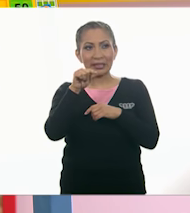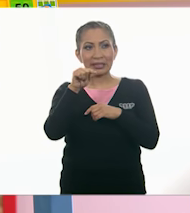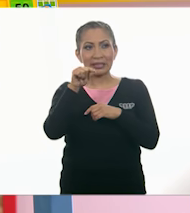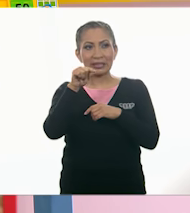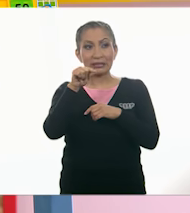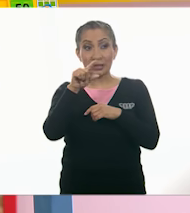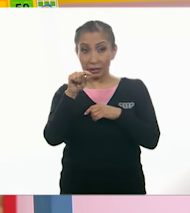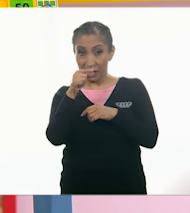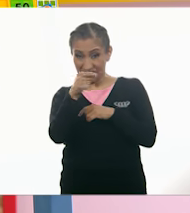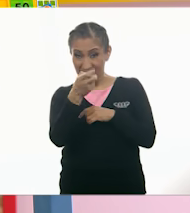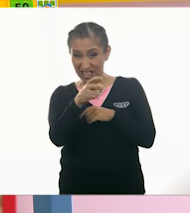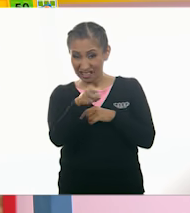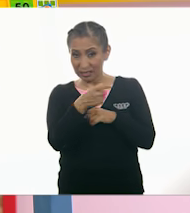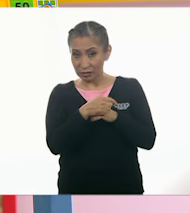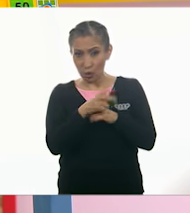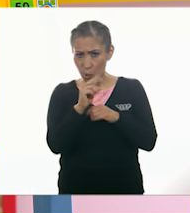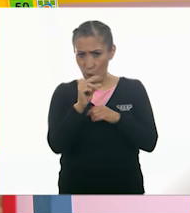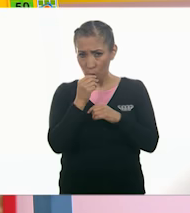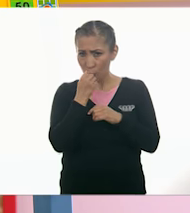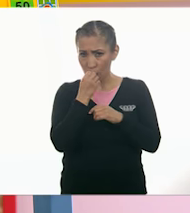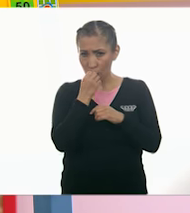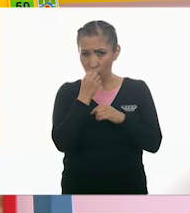70. ¿Será este? No, ¿verdad?